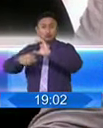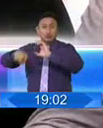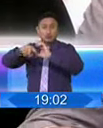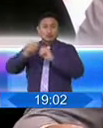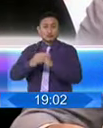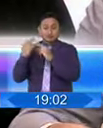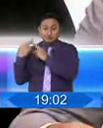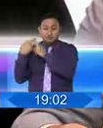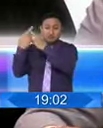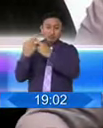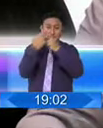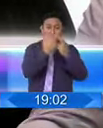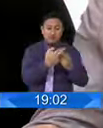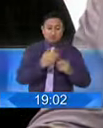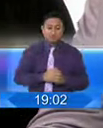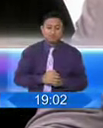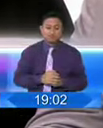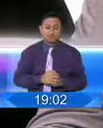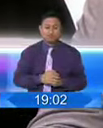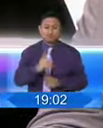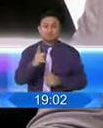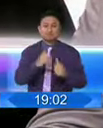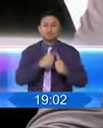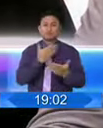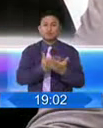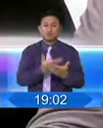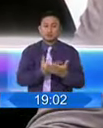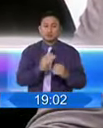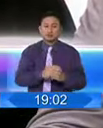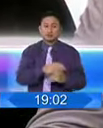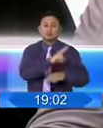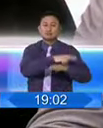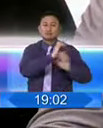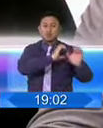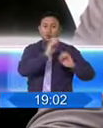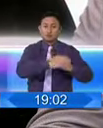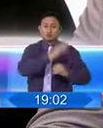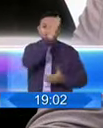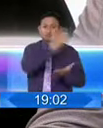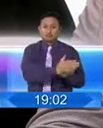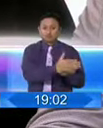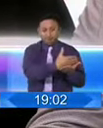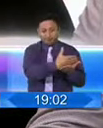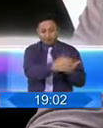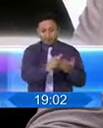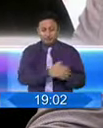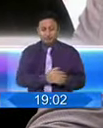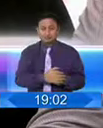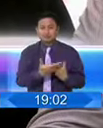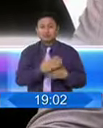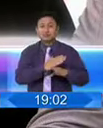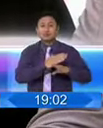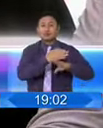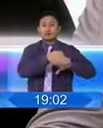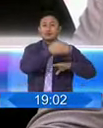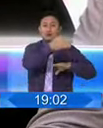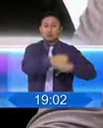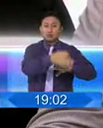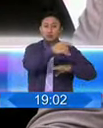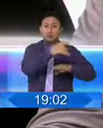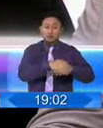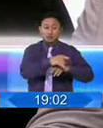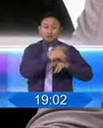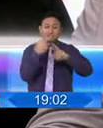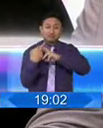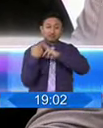acciones propuestas es eliminar definitivamente la mal concebida Supercom y dejar que la Defensoría del Pueblo sea la instancia